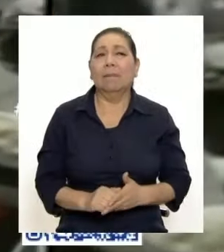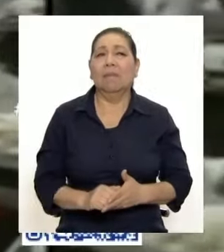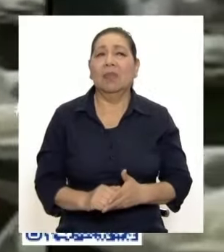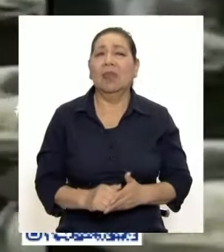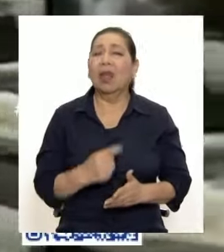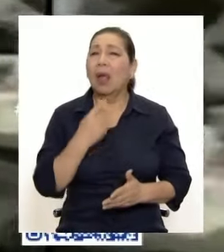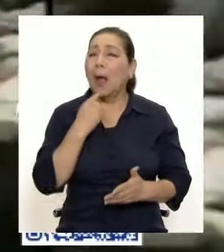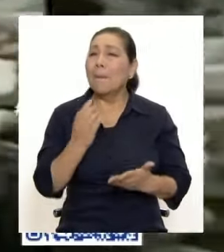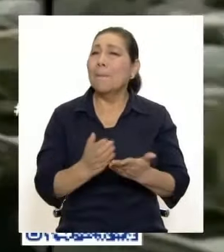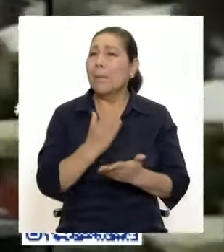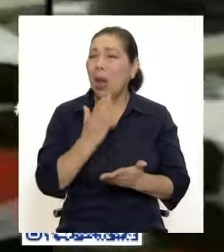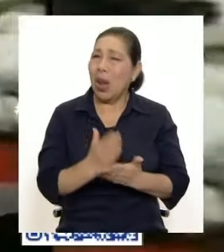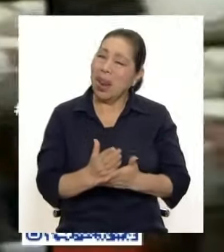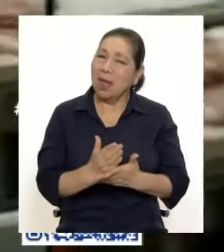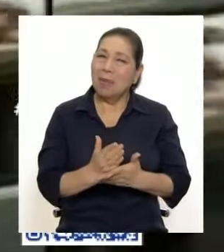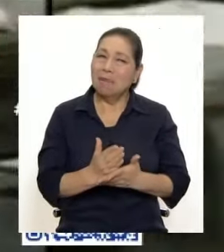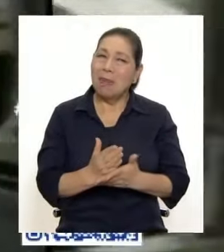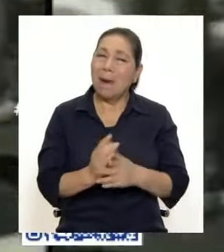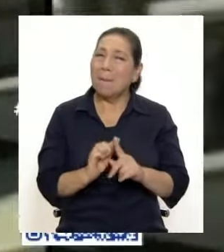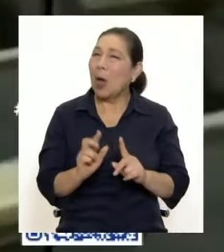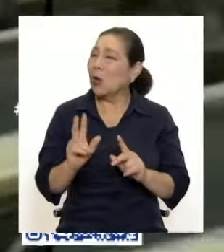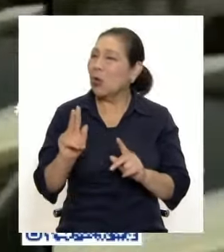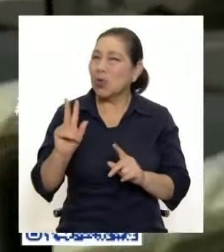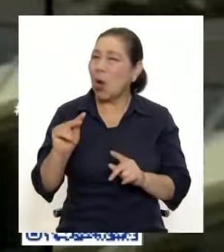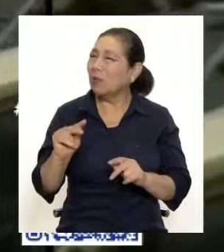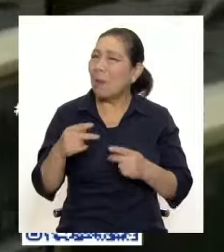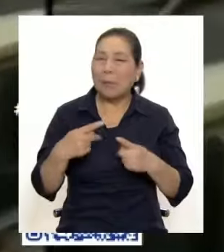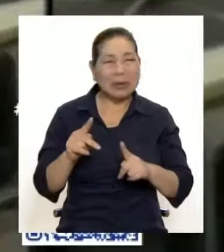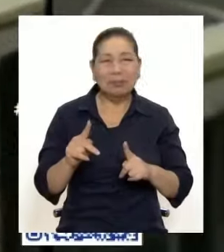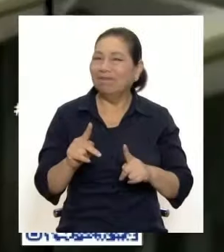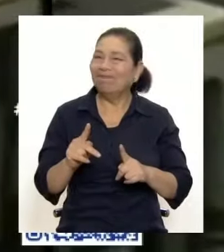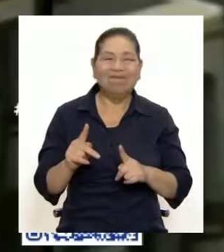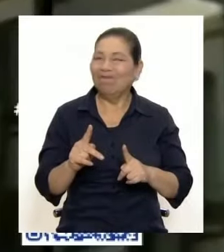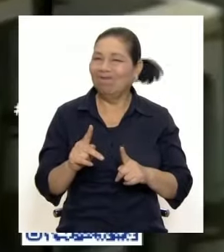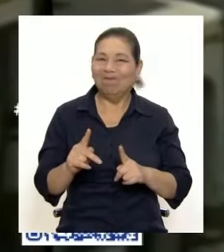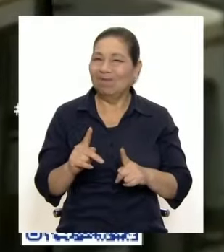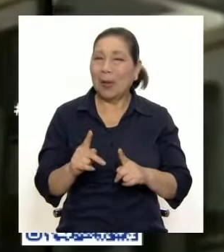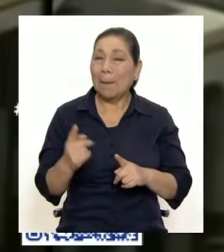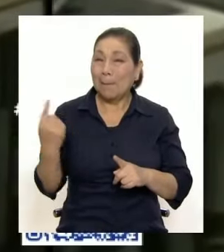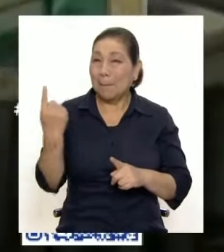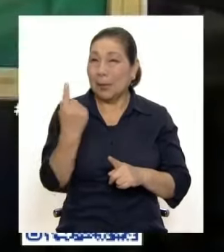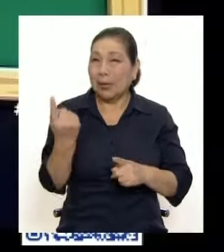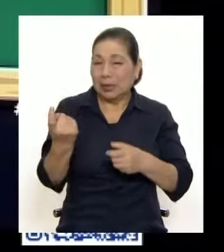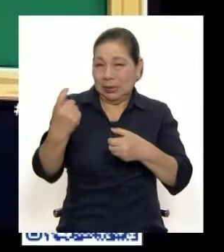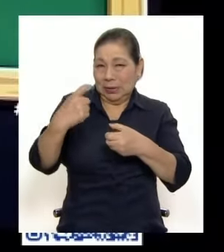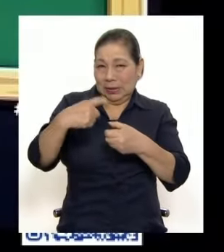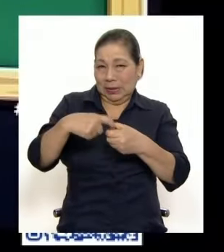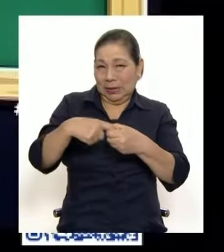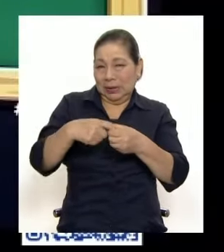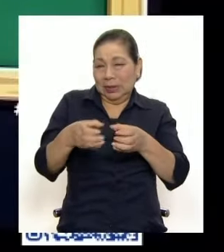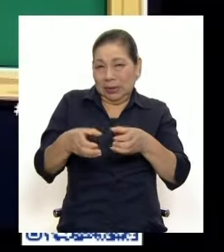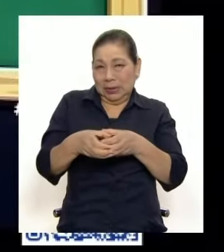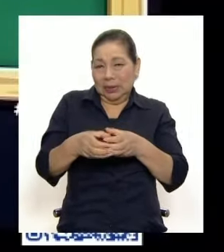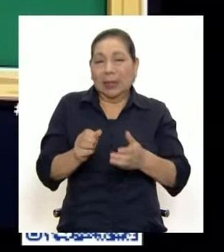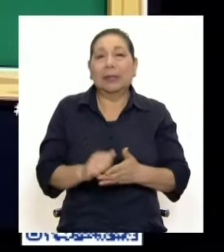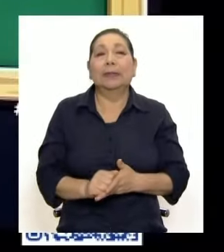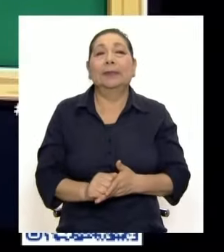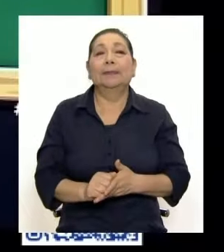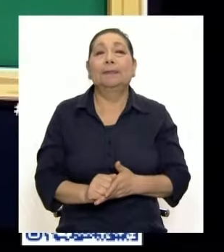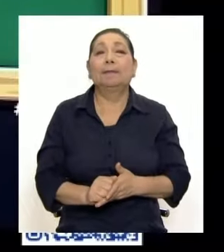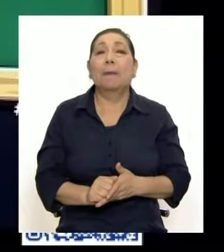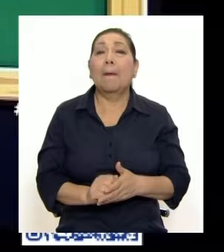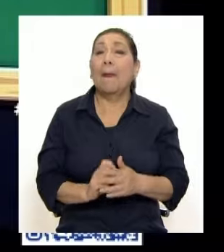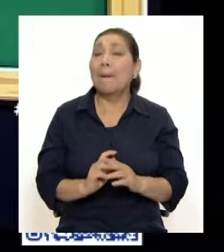y dificultaron el consenso y no permitieron que china sea uno de los primeros miembros a ingresar uno de los miembros